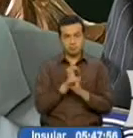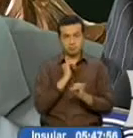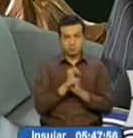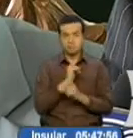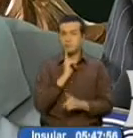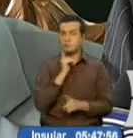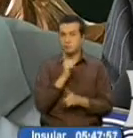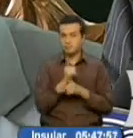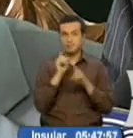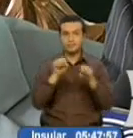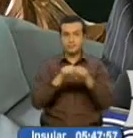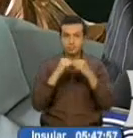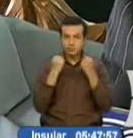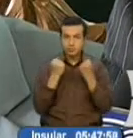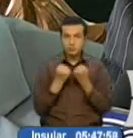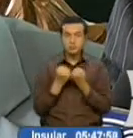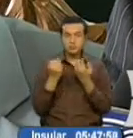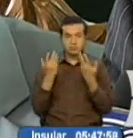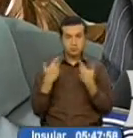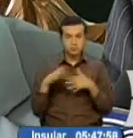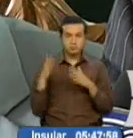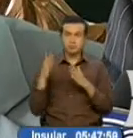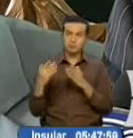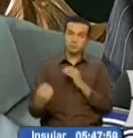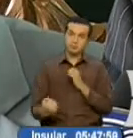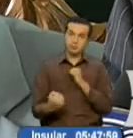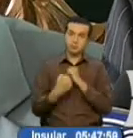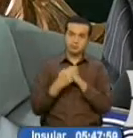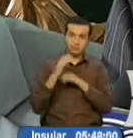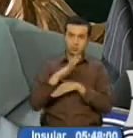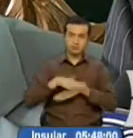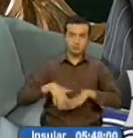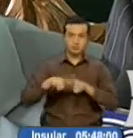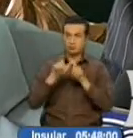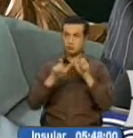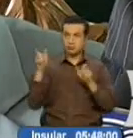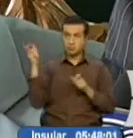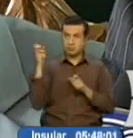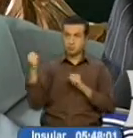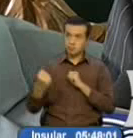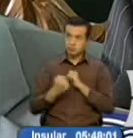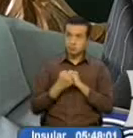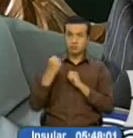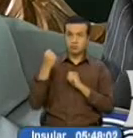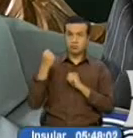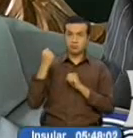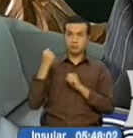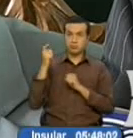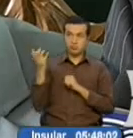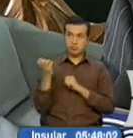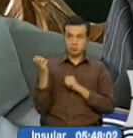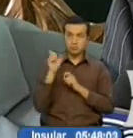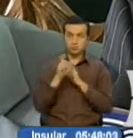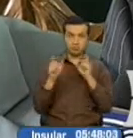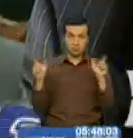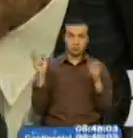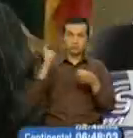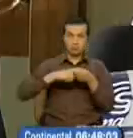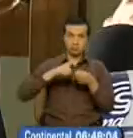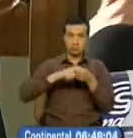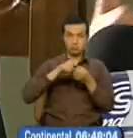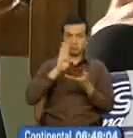institución social que nos cobija a todos los jubilados y pensionistas y afiliados en